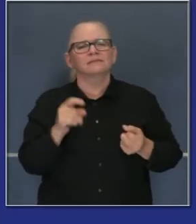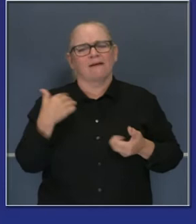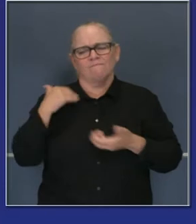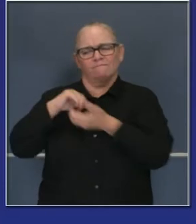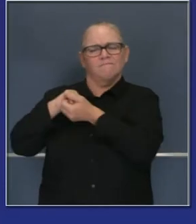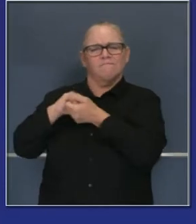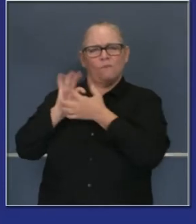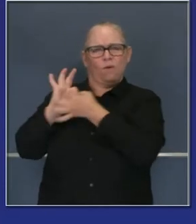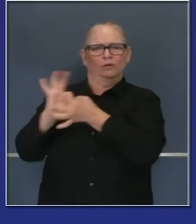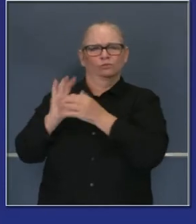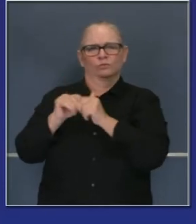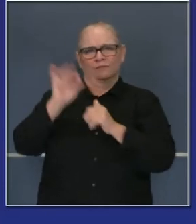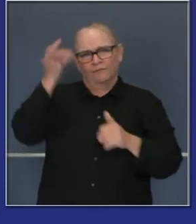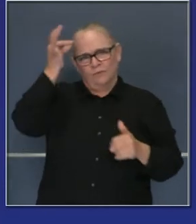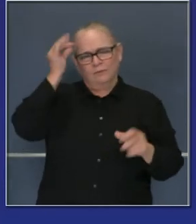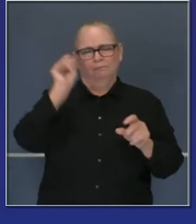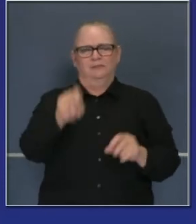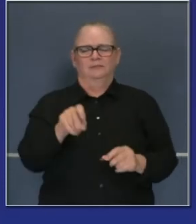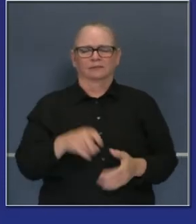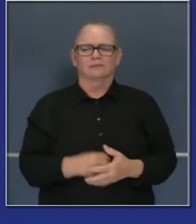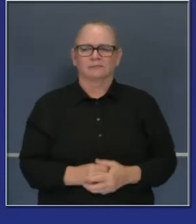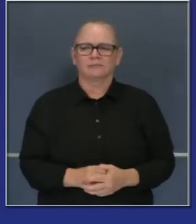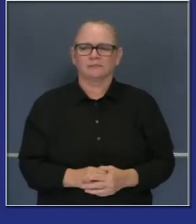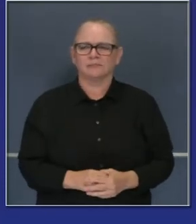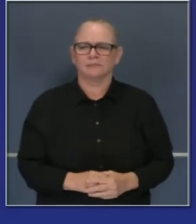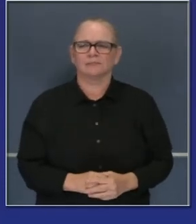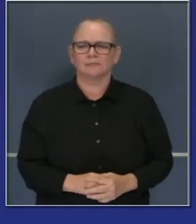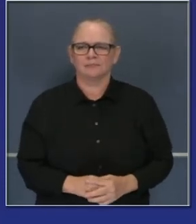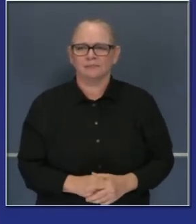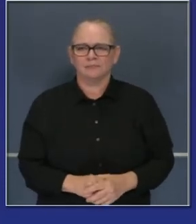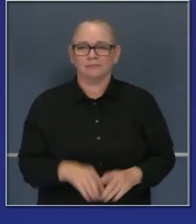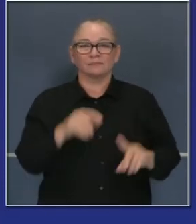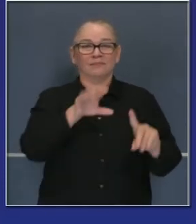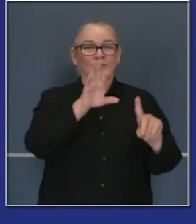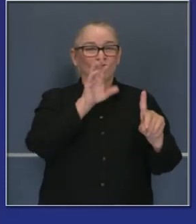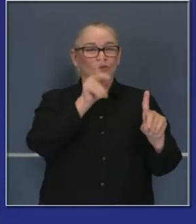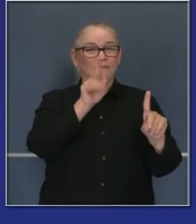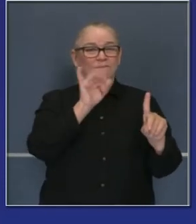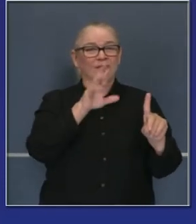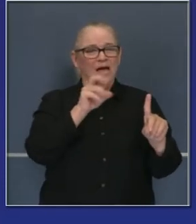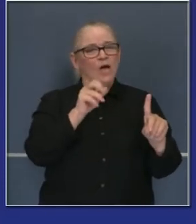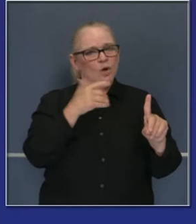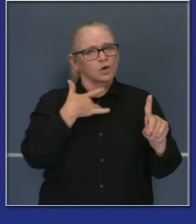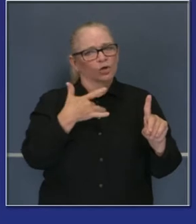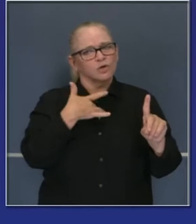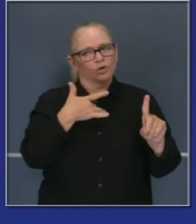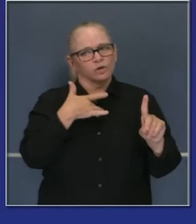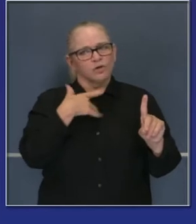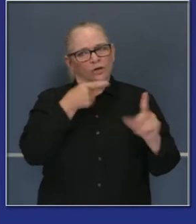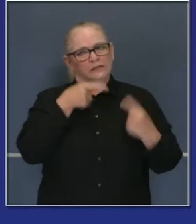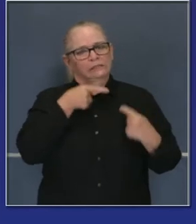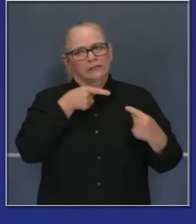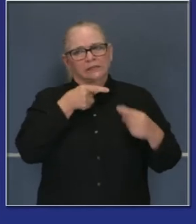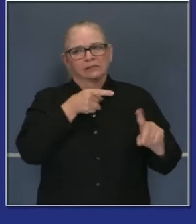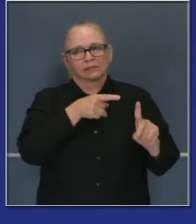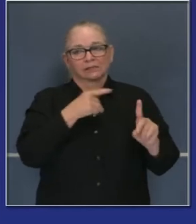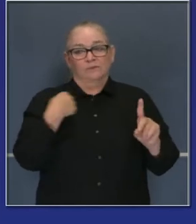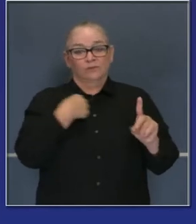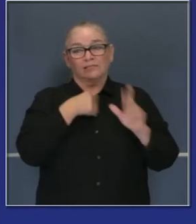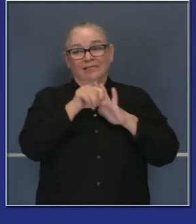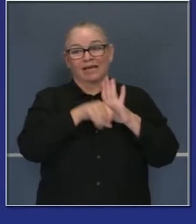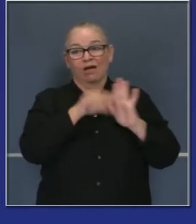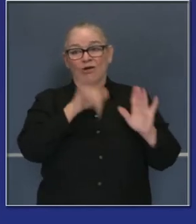es trabajo en conjunto está comandado por el gobierno federal y es un trabajo en conjunto con causa en nuestra agencia estatal